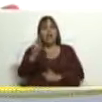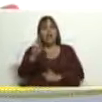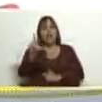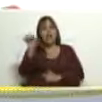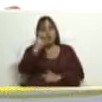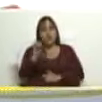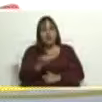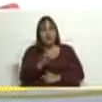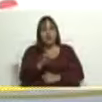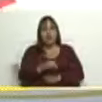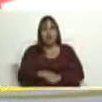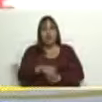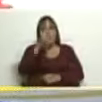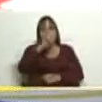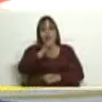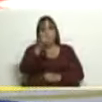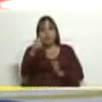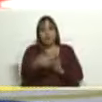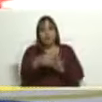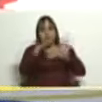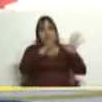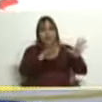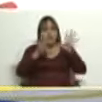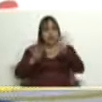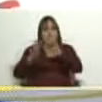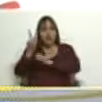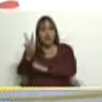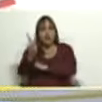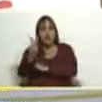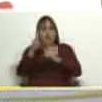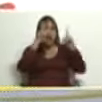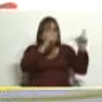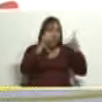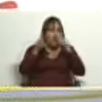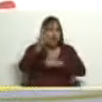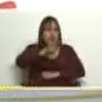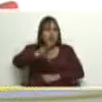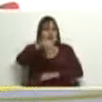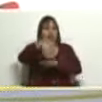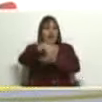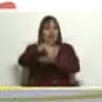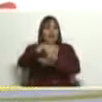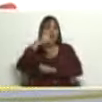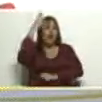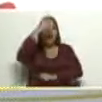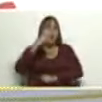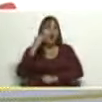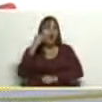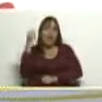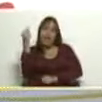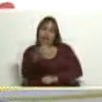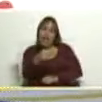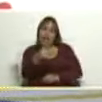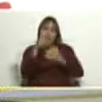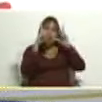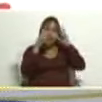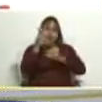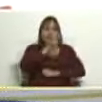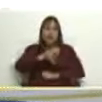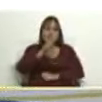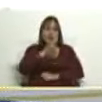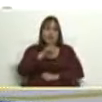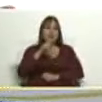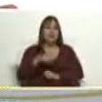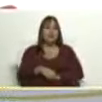1992. Es la foto que utilizábamos en las calles, la juventud. Es la foto que utilizamos con esta